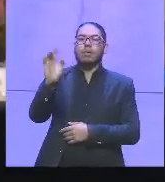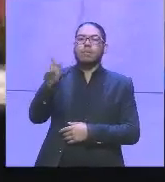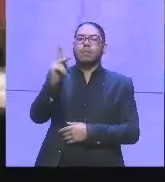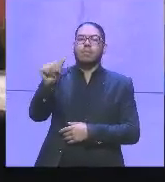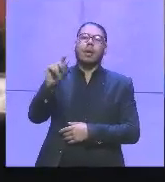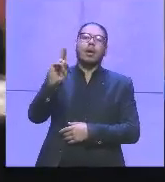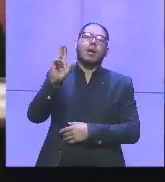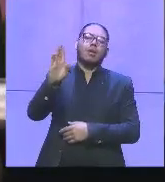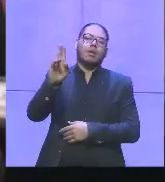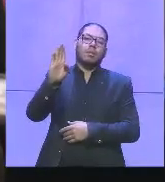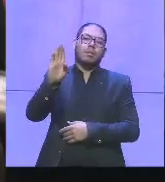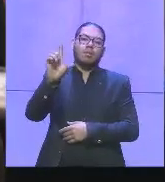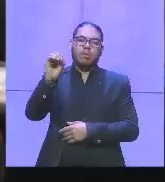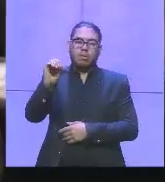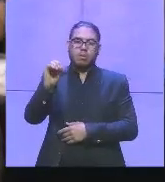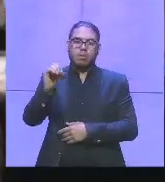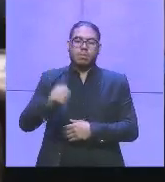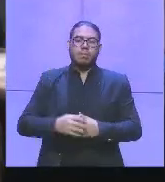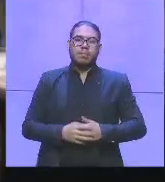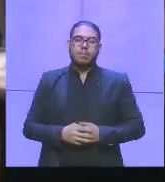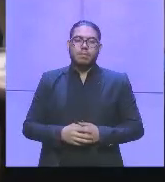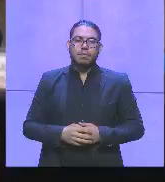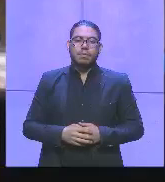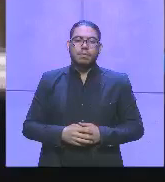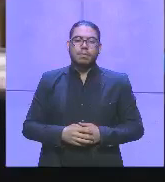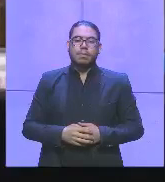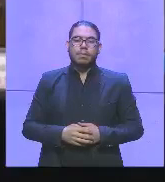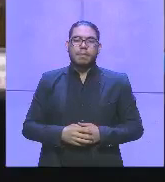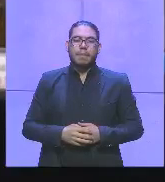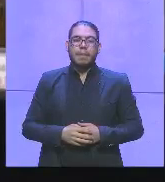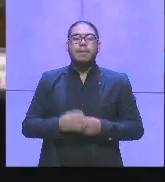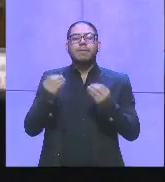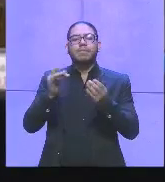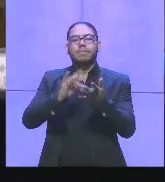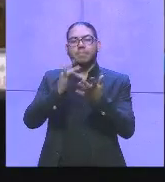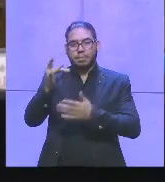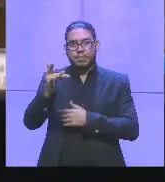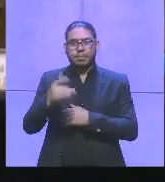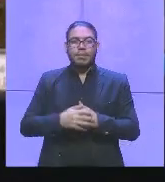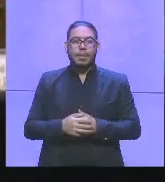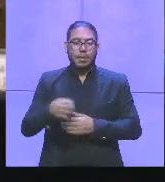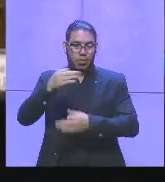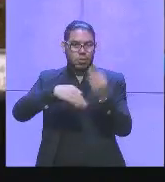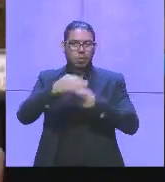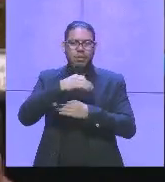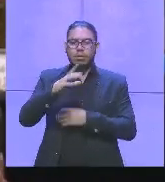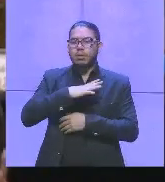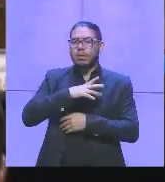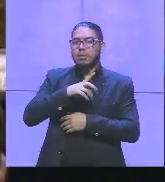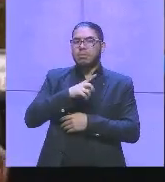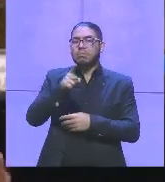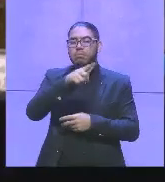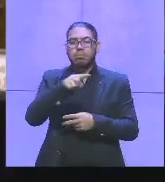José Pablo Abreu Sacramento. Adelante, por favor. Muchas gracias a todas y a todos los aquí presentes.